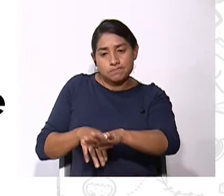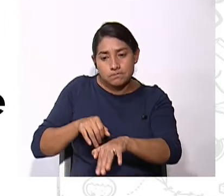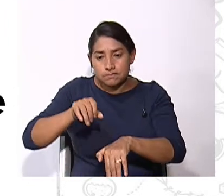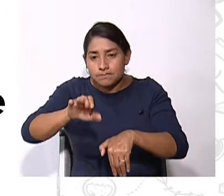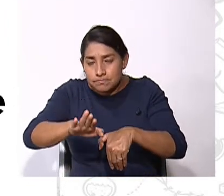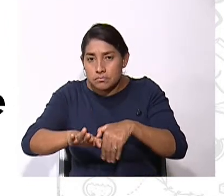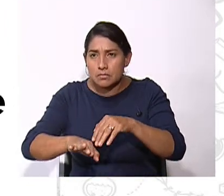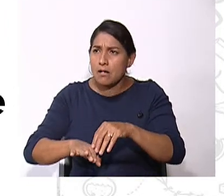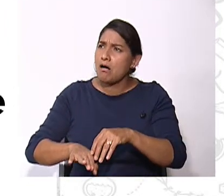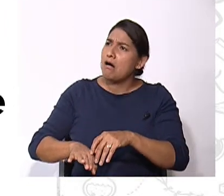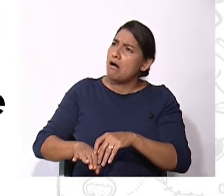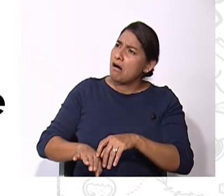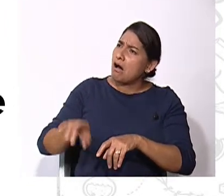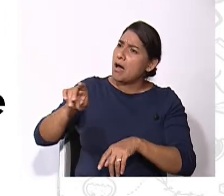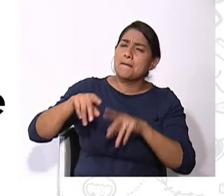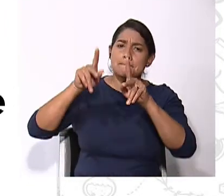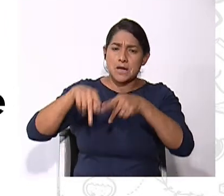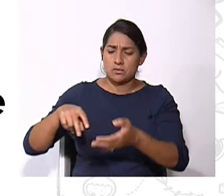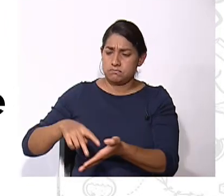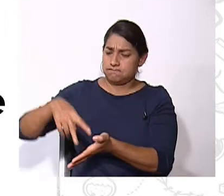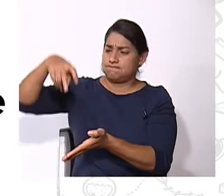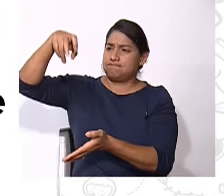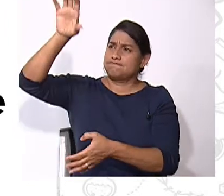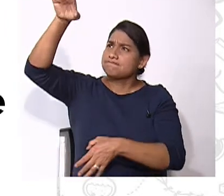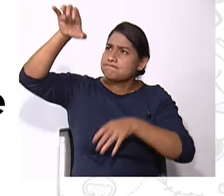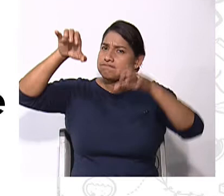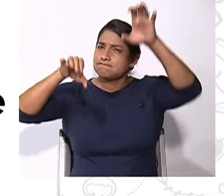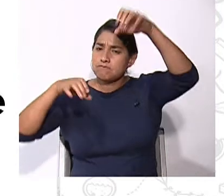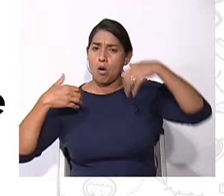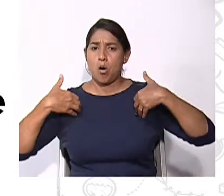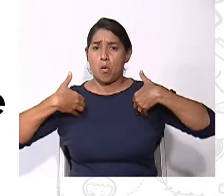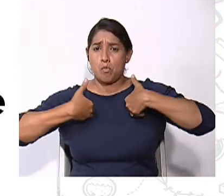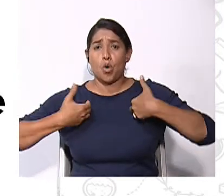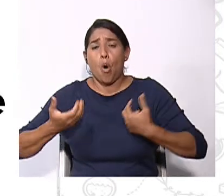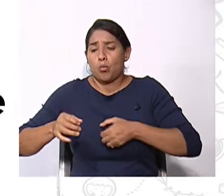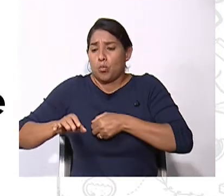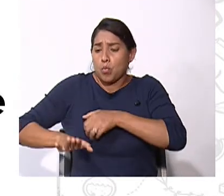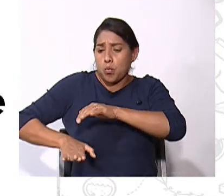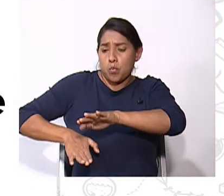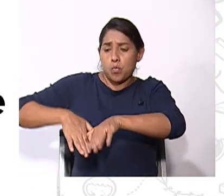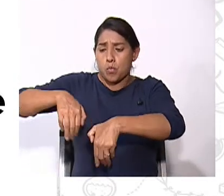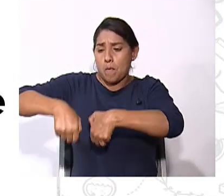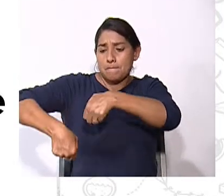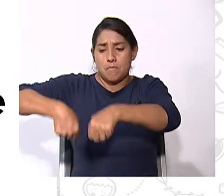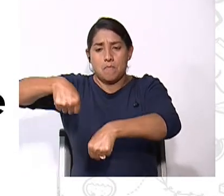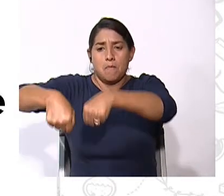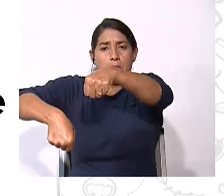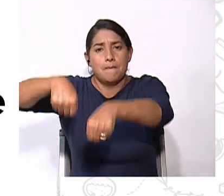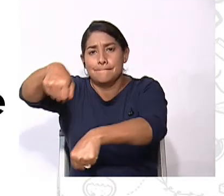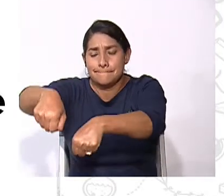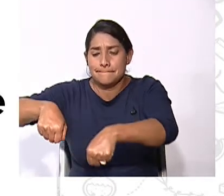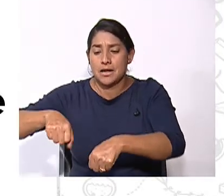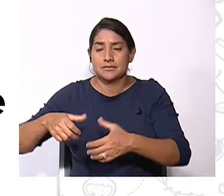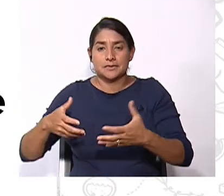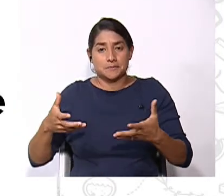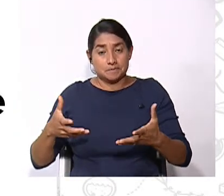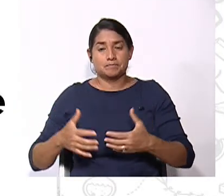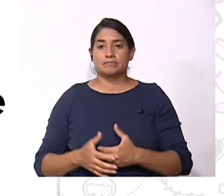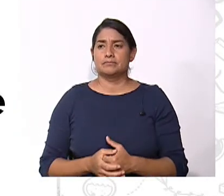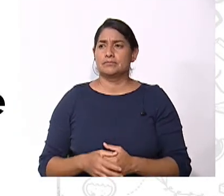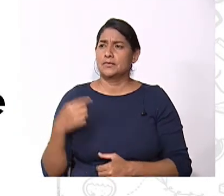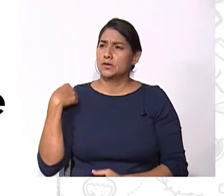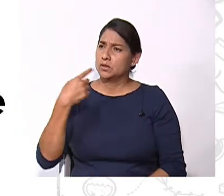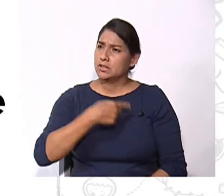los primates saltan de rama en rama o caminan sobre sus patas traseras.